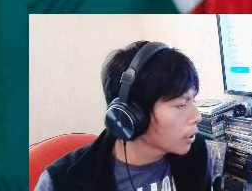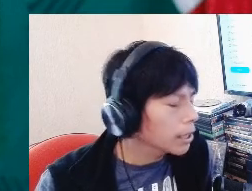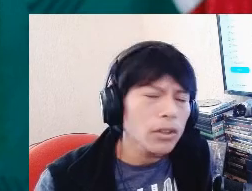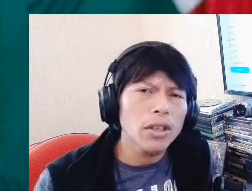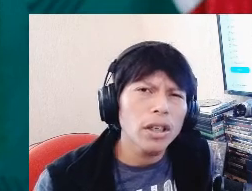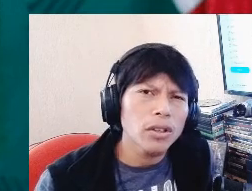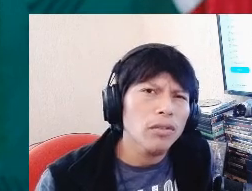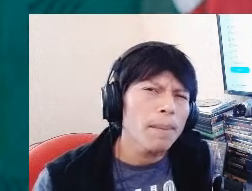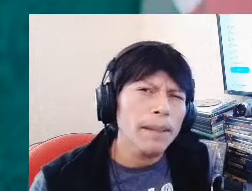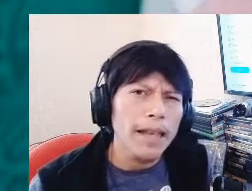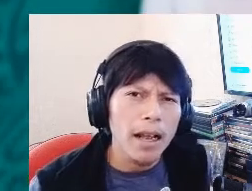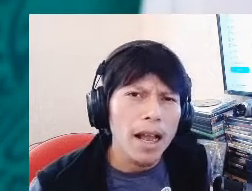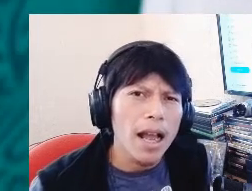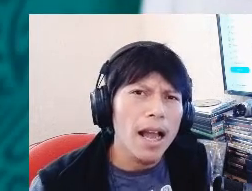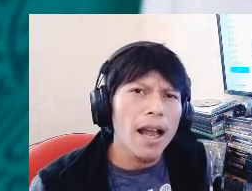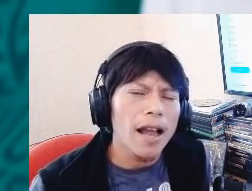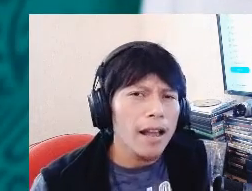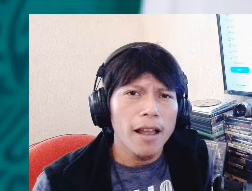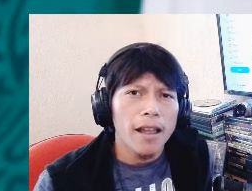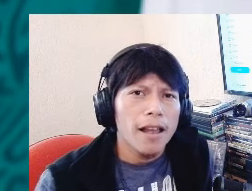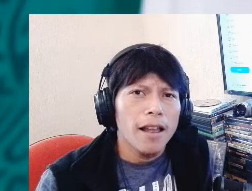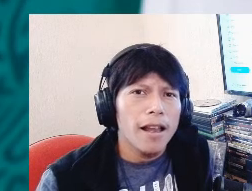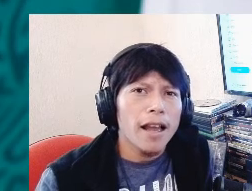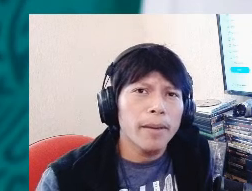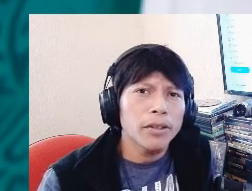de proceso, señores, no va a pasar